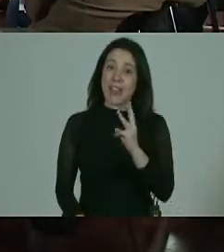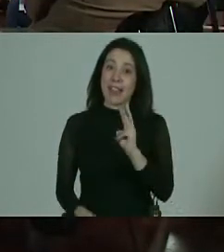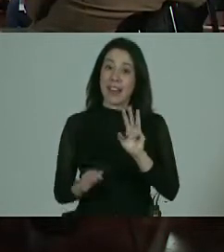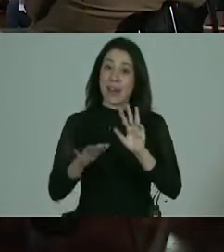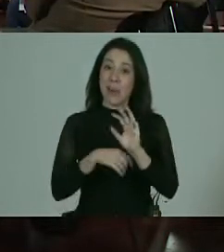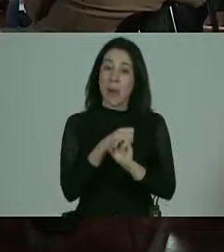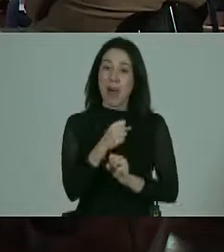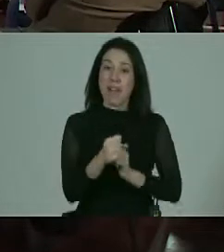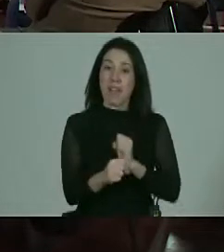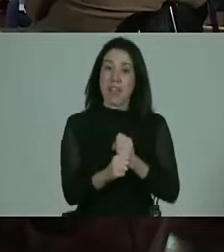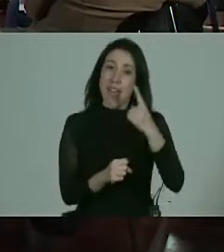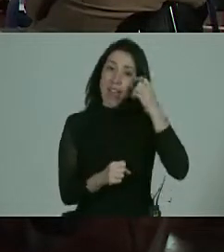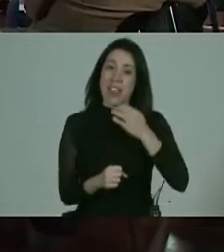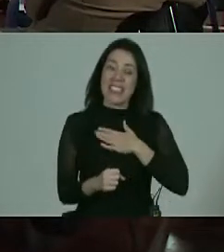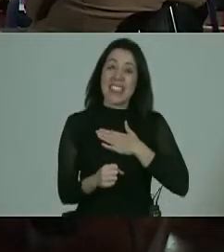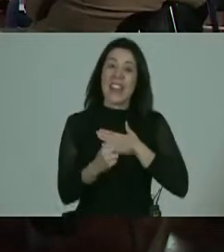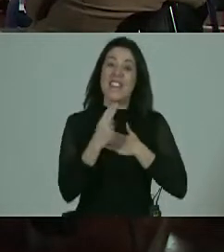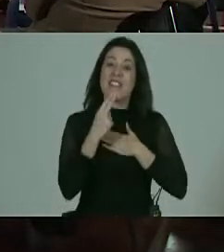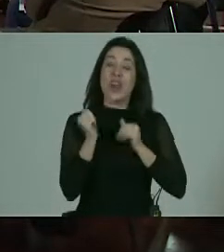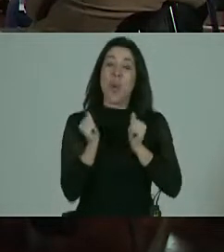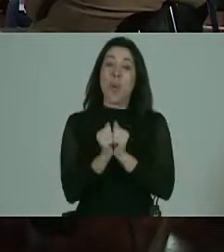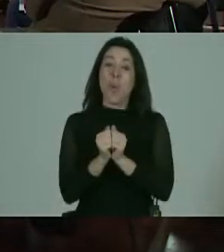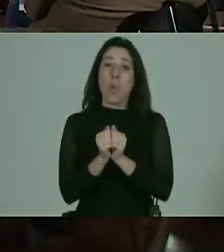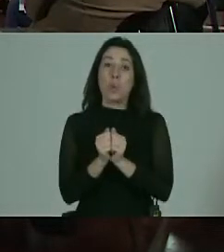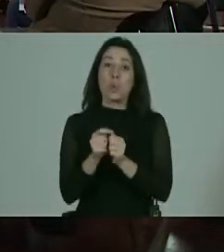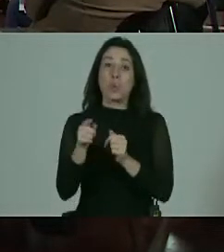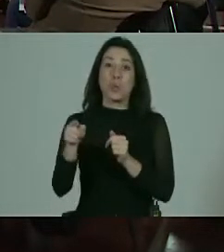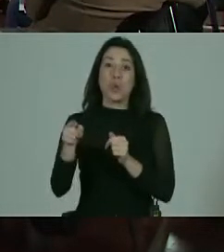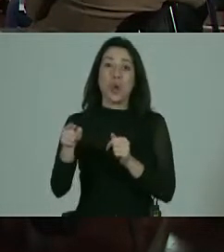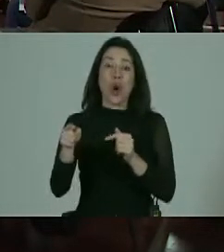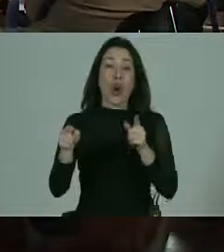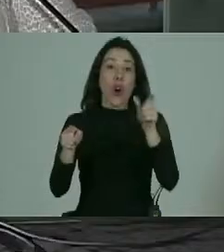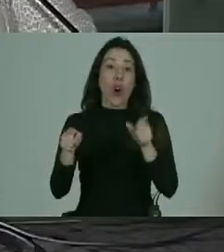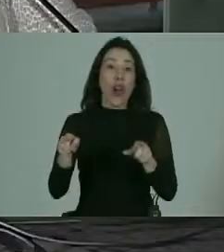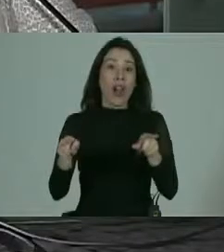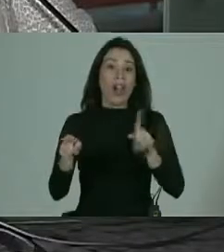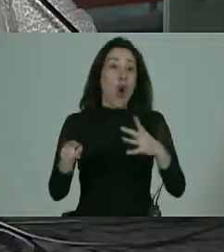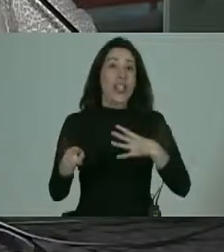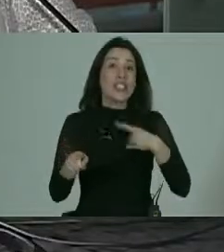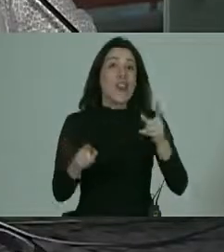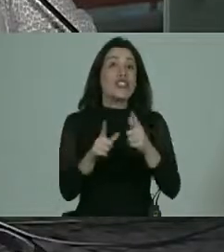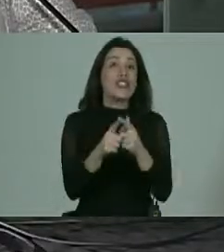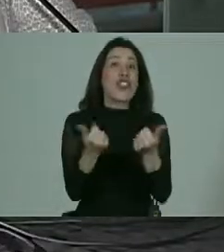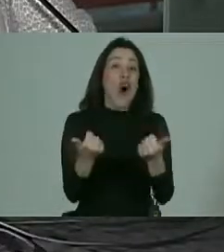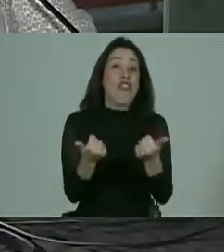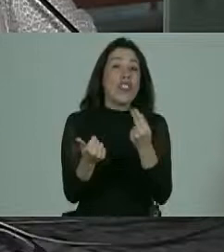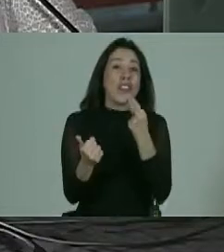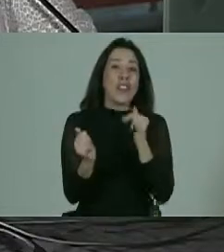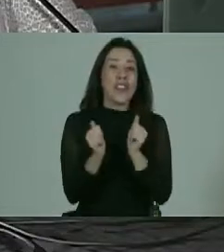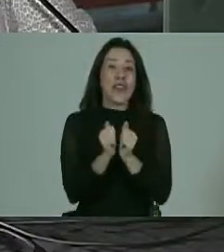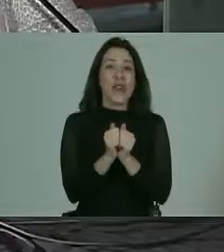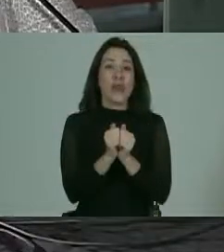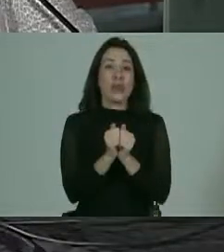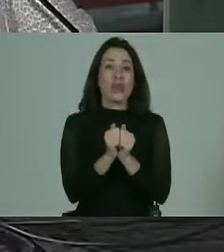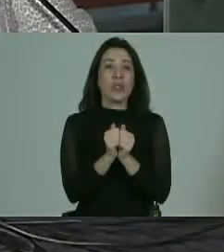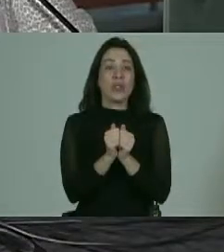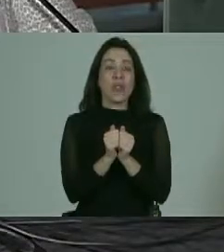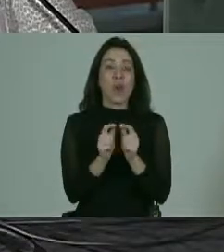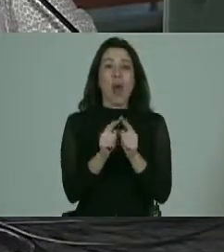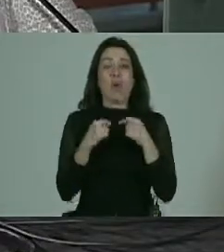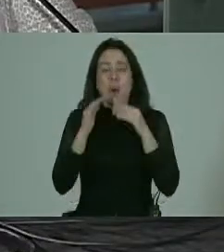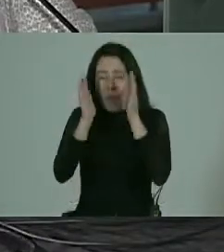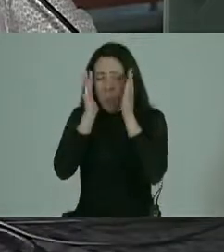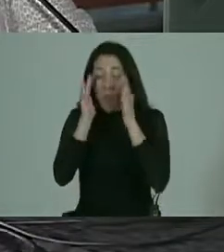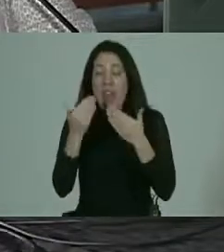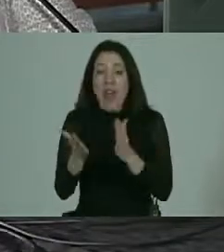años que decide vivir sola con este niño que ni siquiera su hijo sino que su sobrino es como su vida